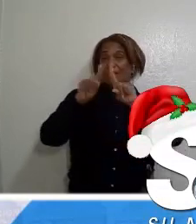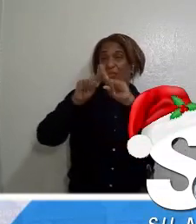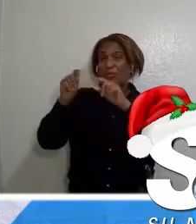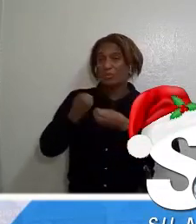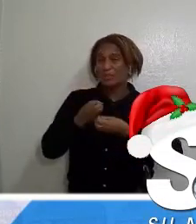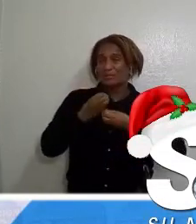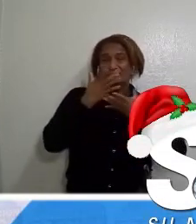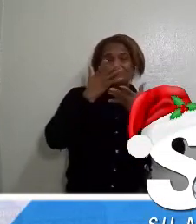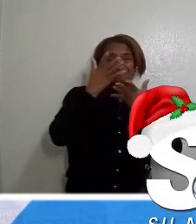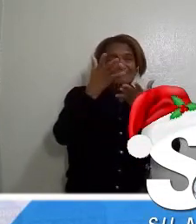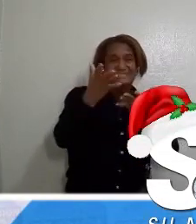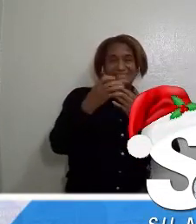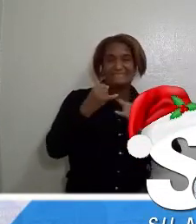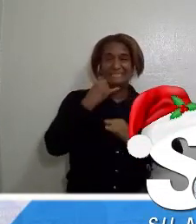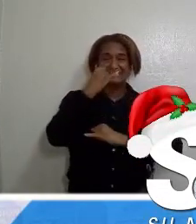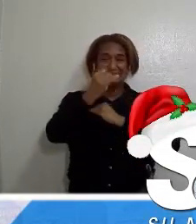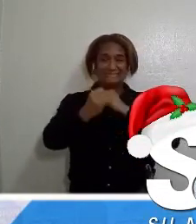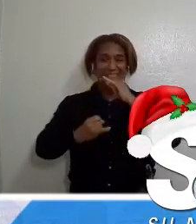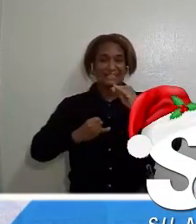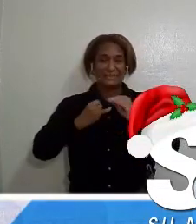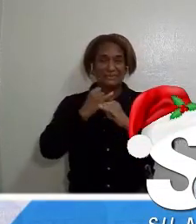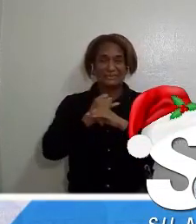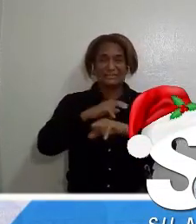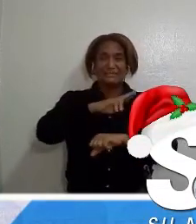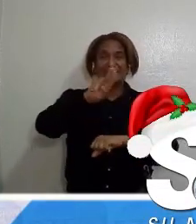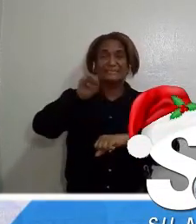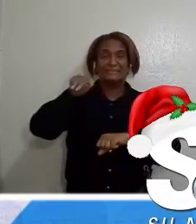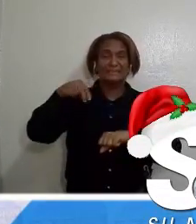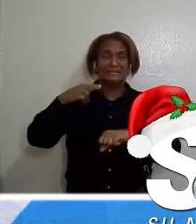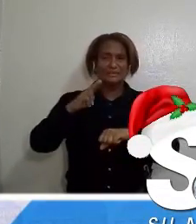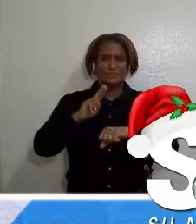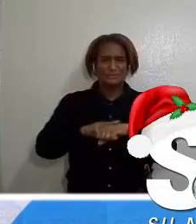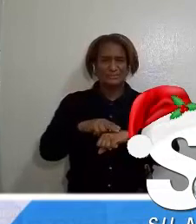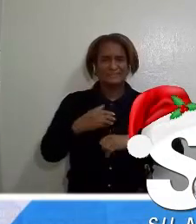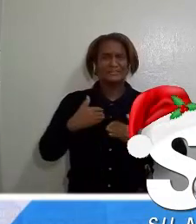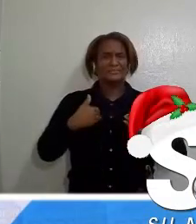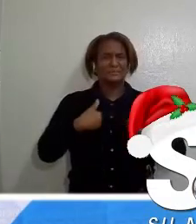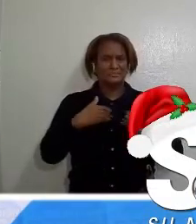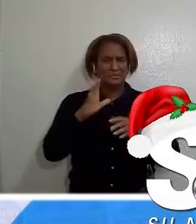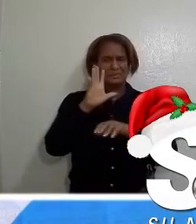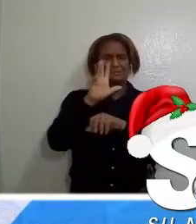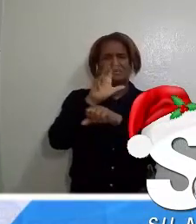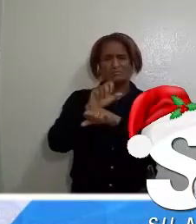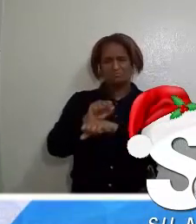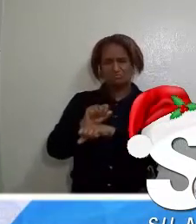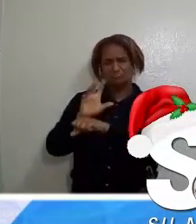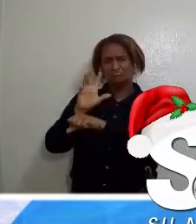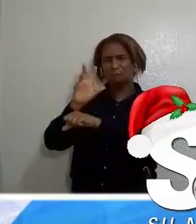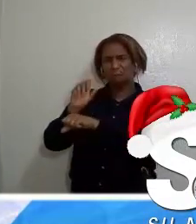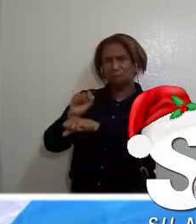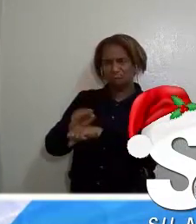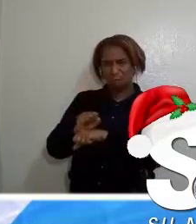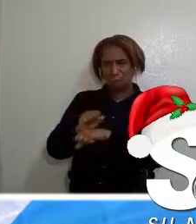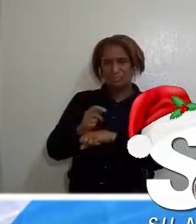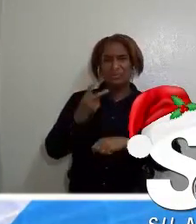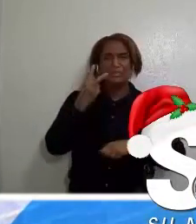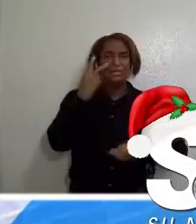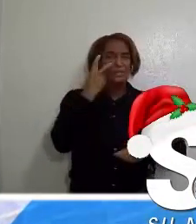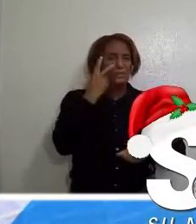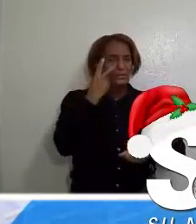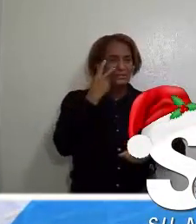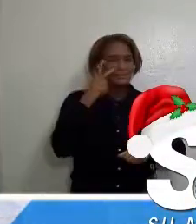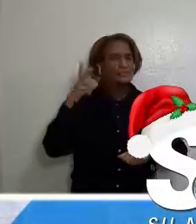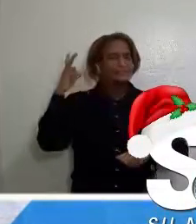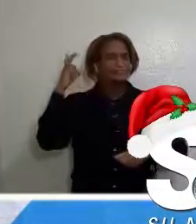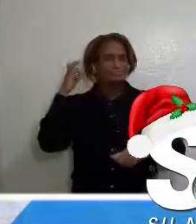cuanto a la a la inseguridad que no ha podido enfrentarla eh Como debió ser eh la